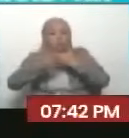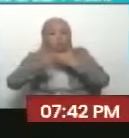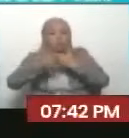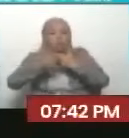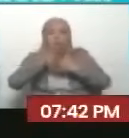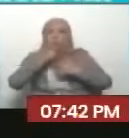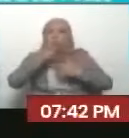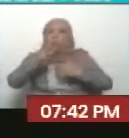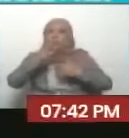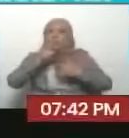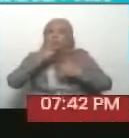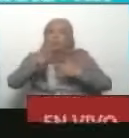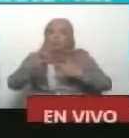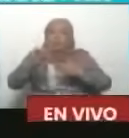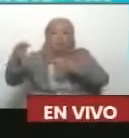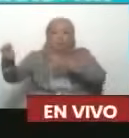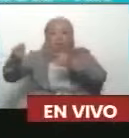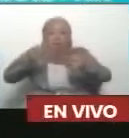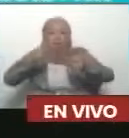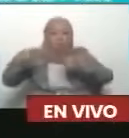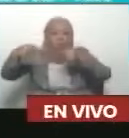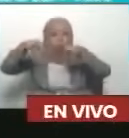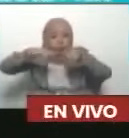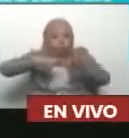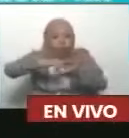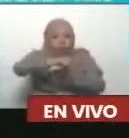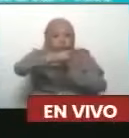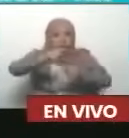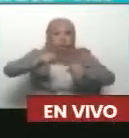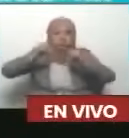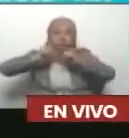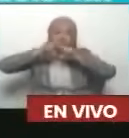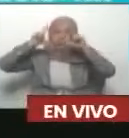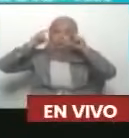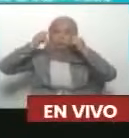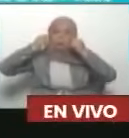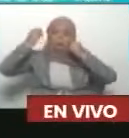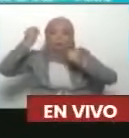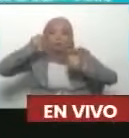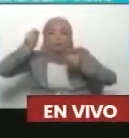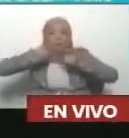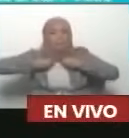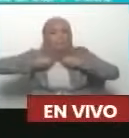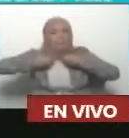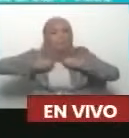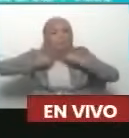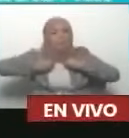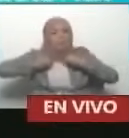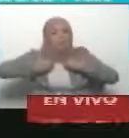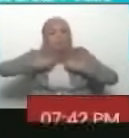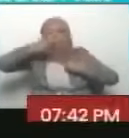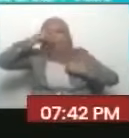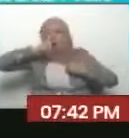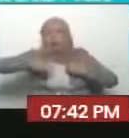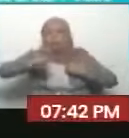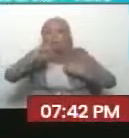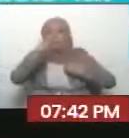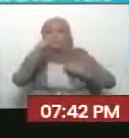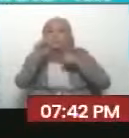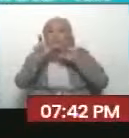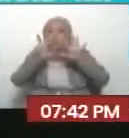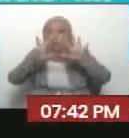económica terrible. No se pone a ver lo que vivimos en esos años,